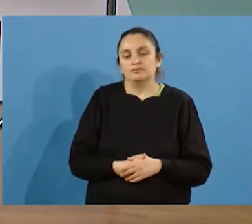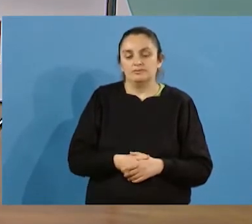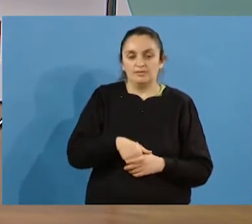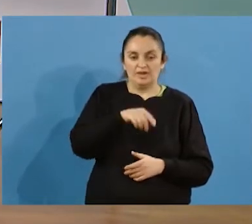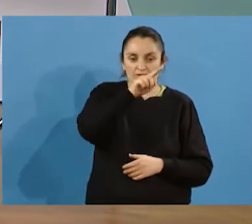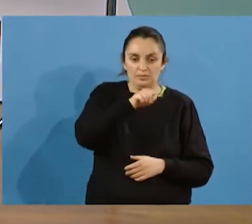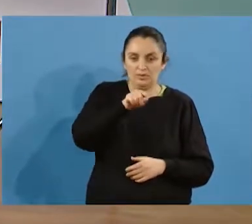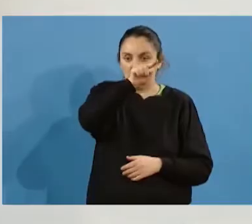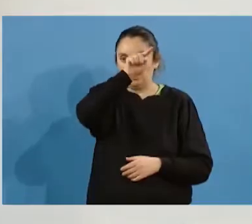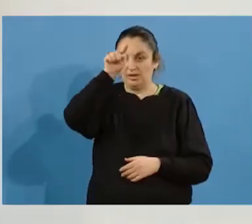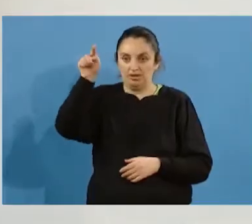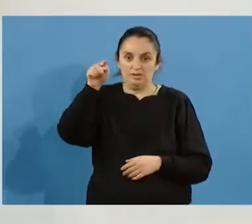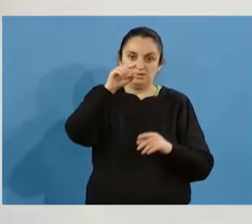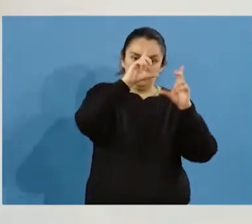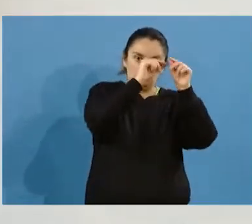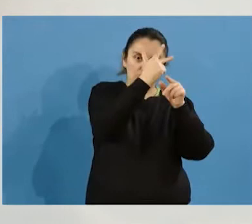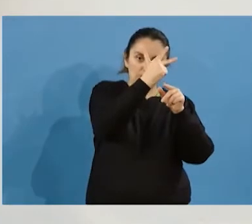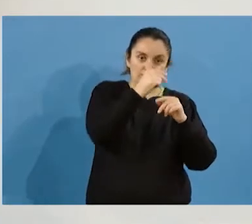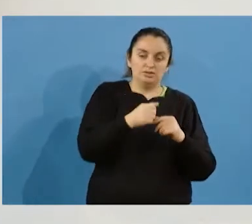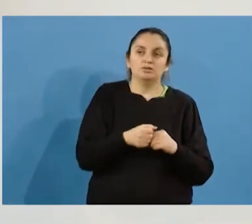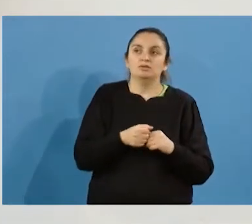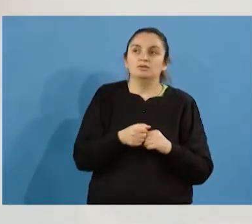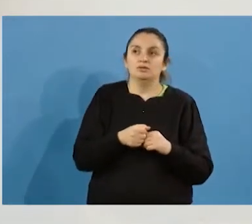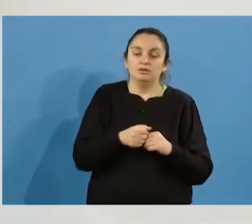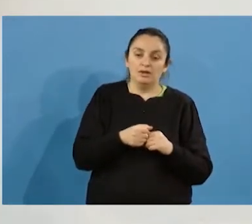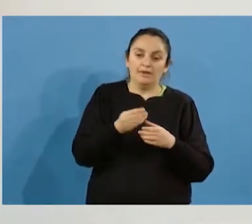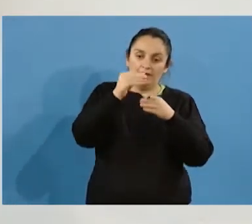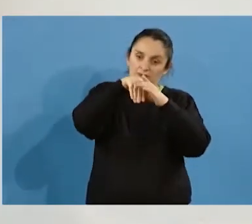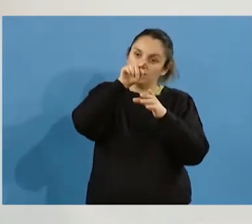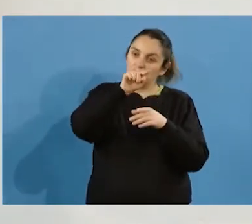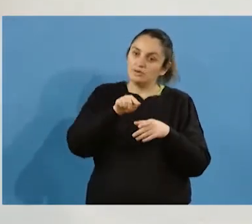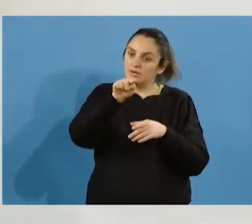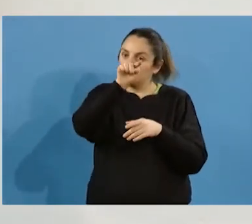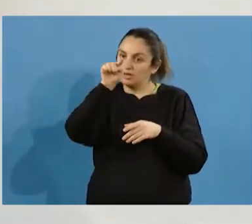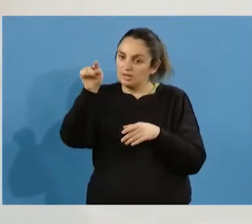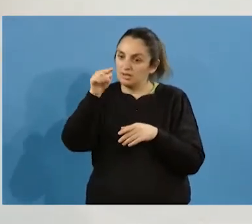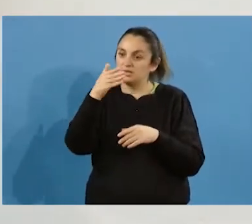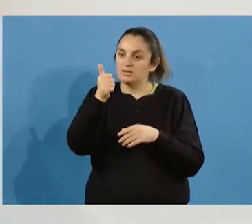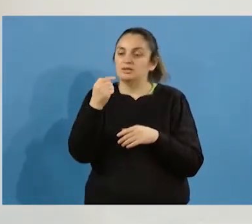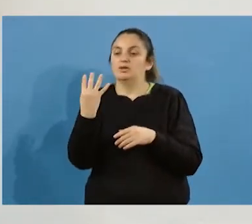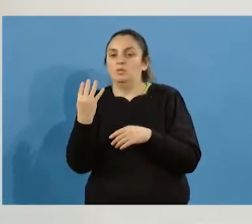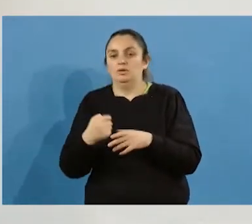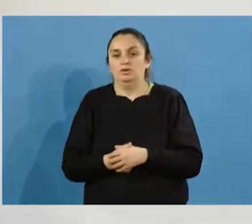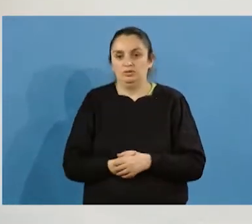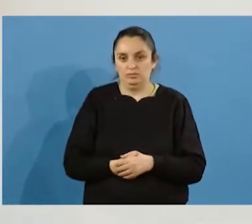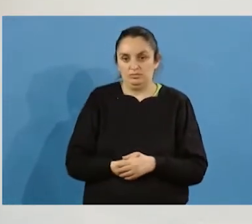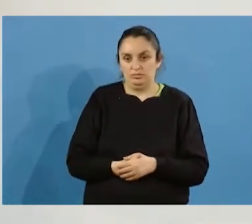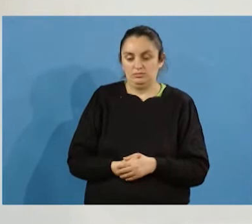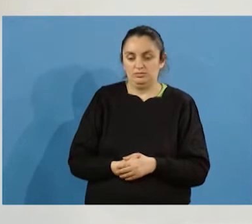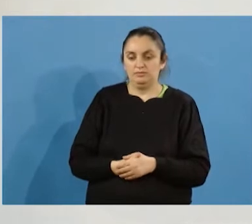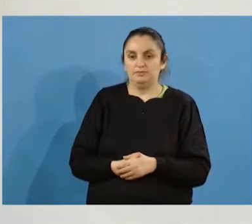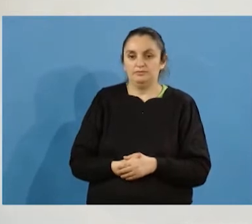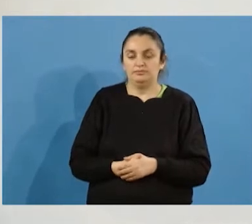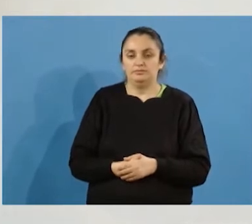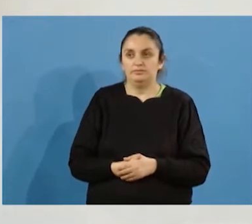cúbica de la raíz cuadrada de 64 entonces